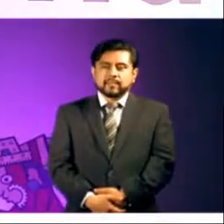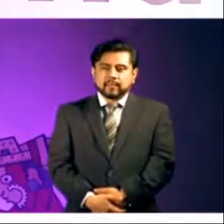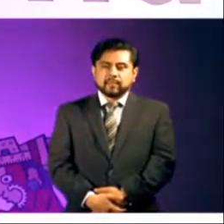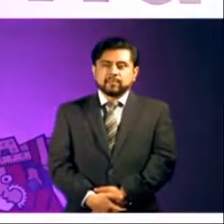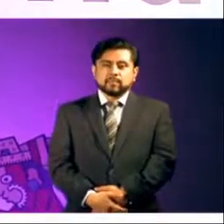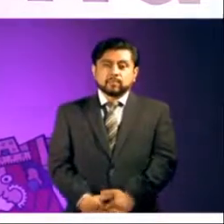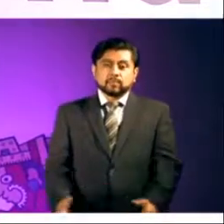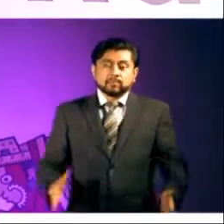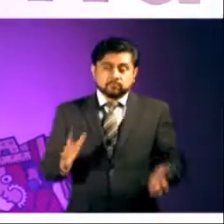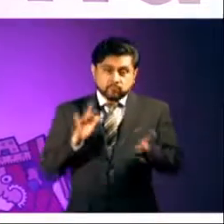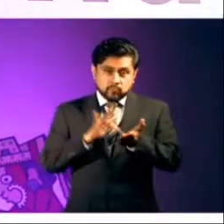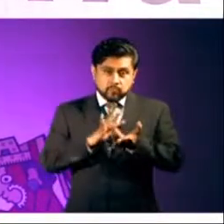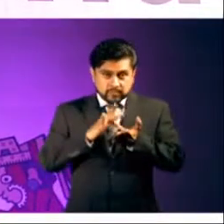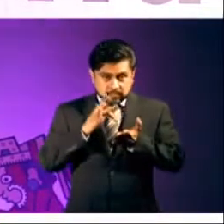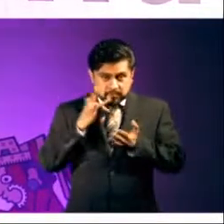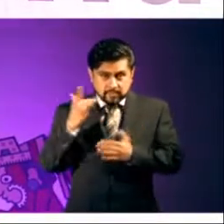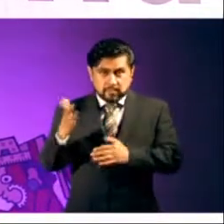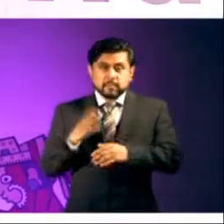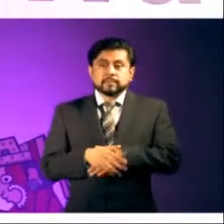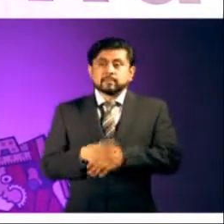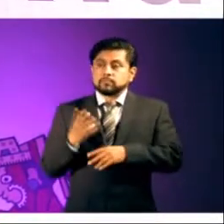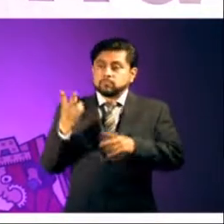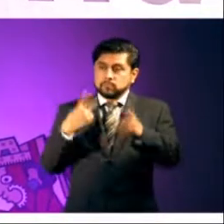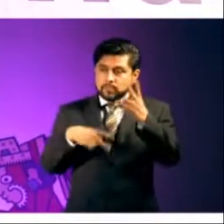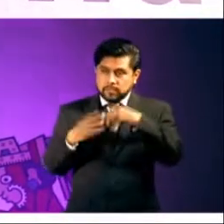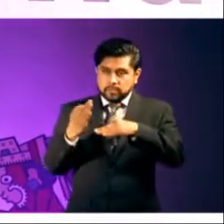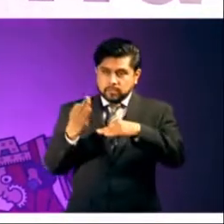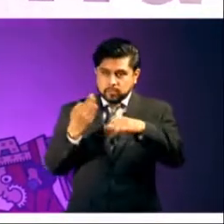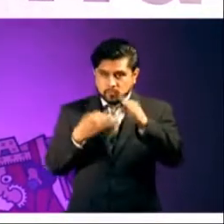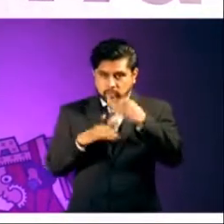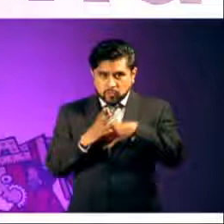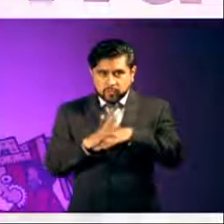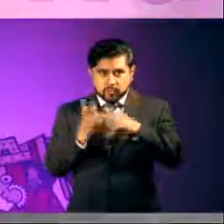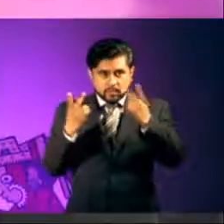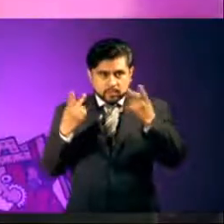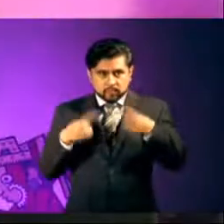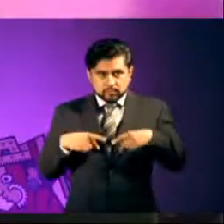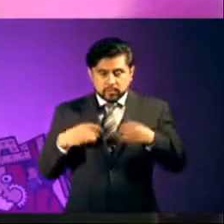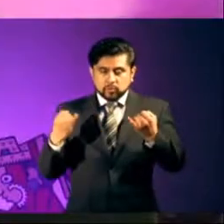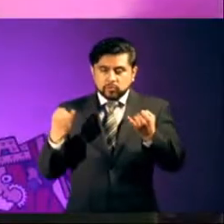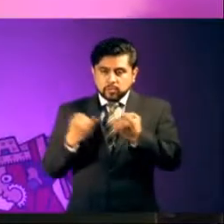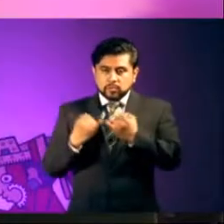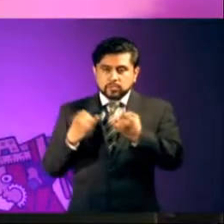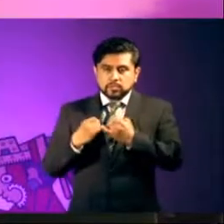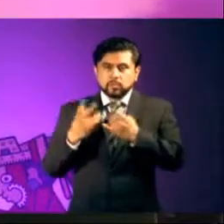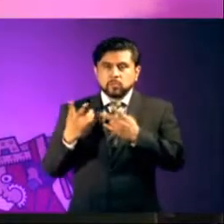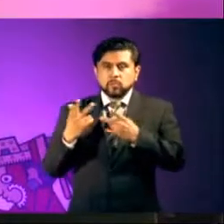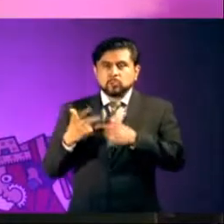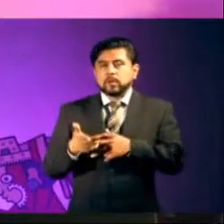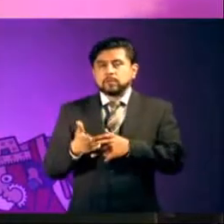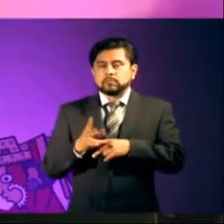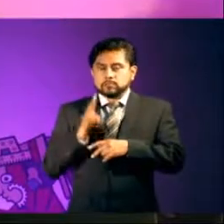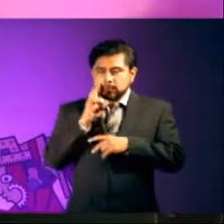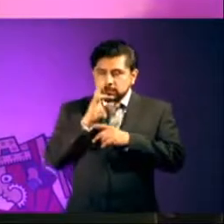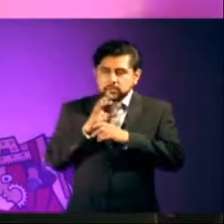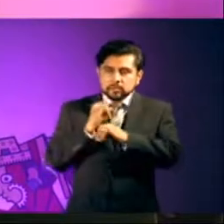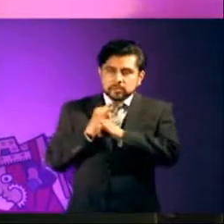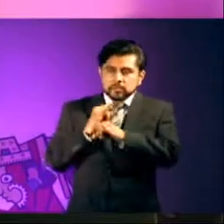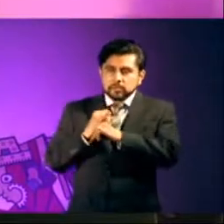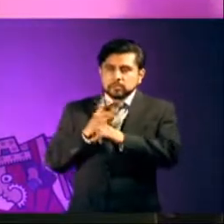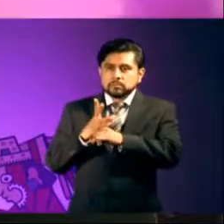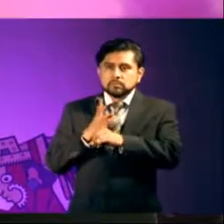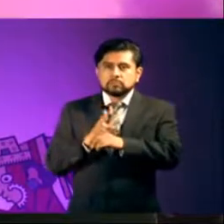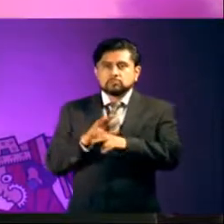pues muchísimas gracias gracias por estar aquí gracias a todas las personas que están conectadas gracias fabricio porque por primera vez